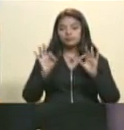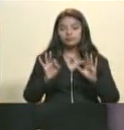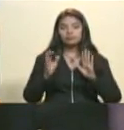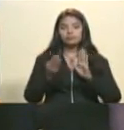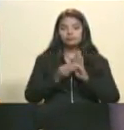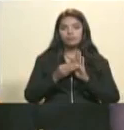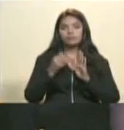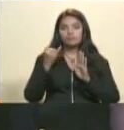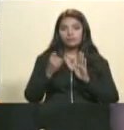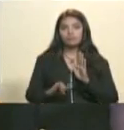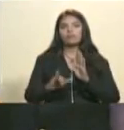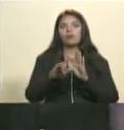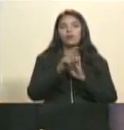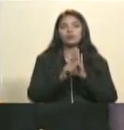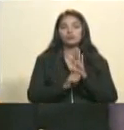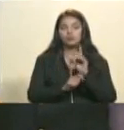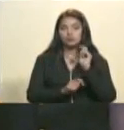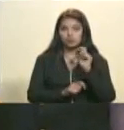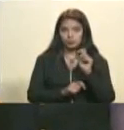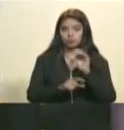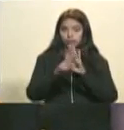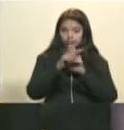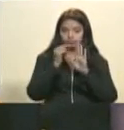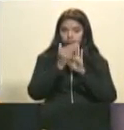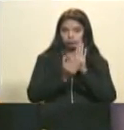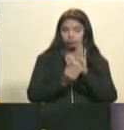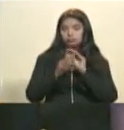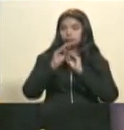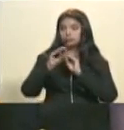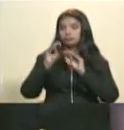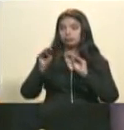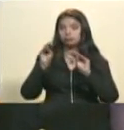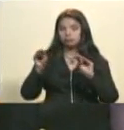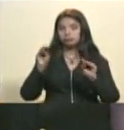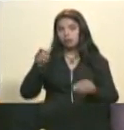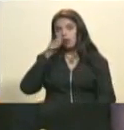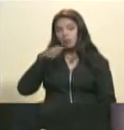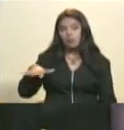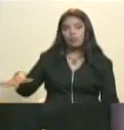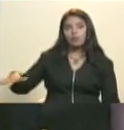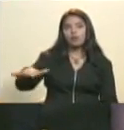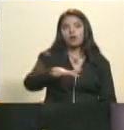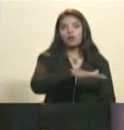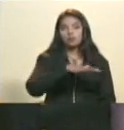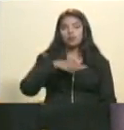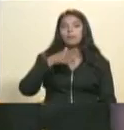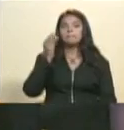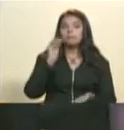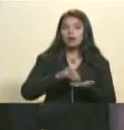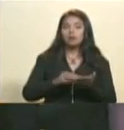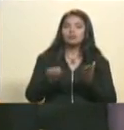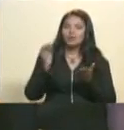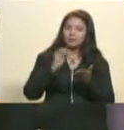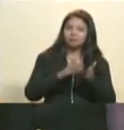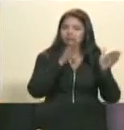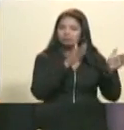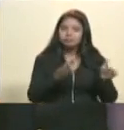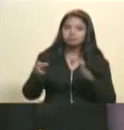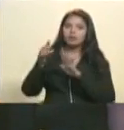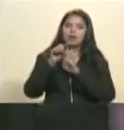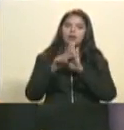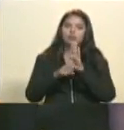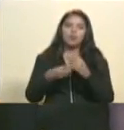consagrado en la Carta Magna, que invoca al poder originario para replantear las normas